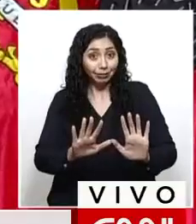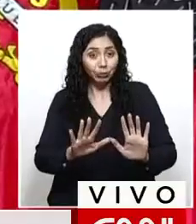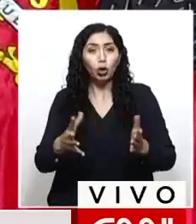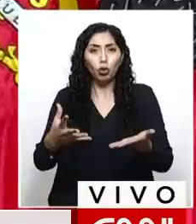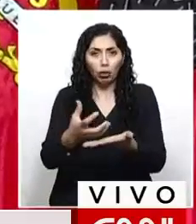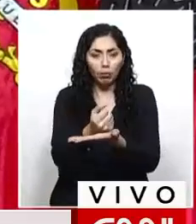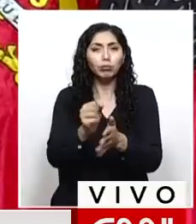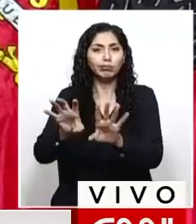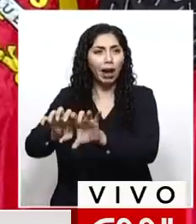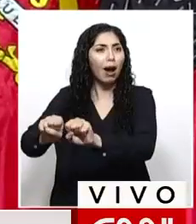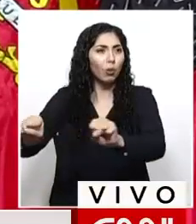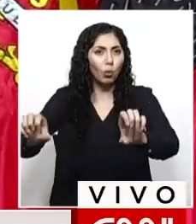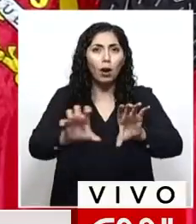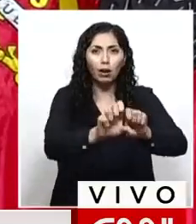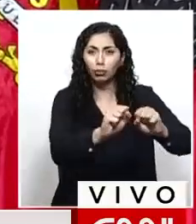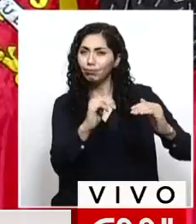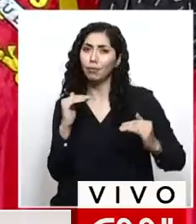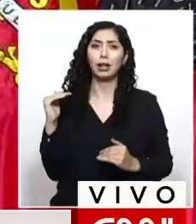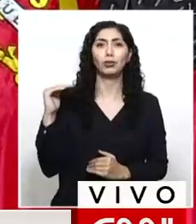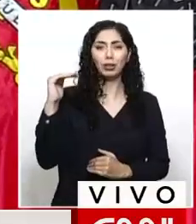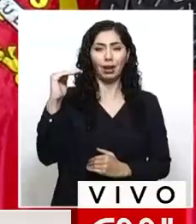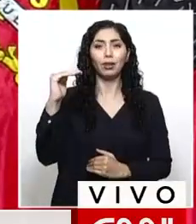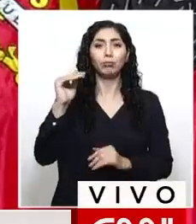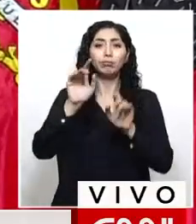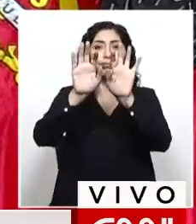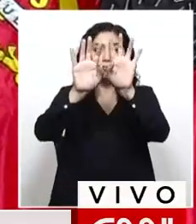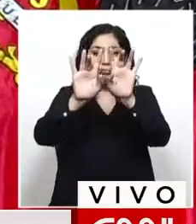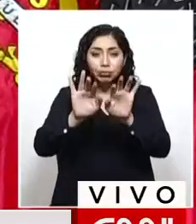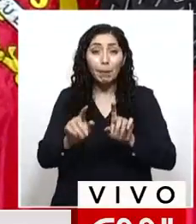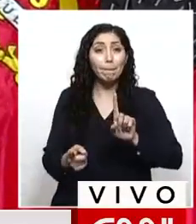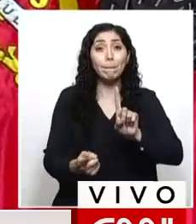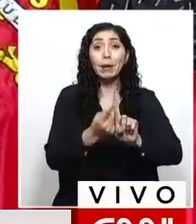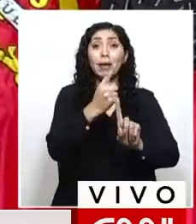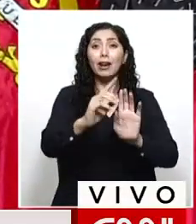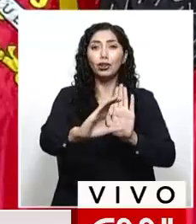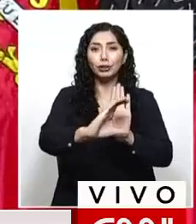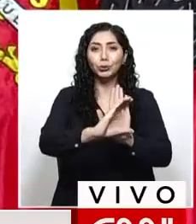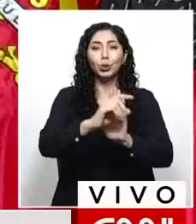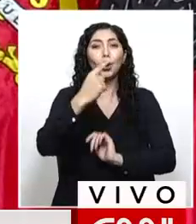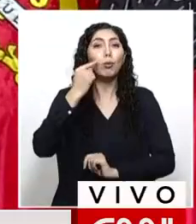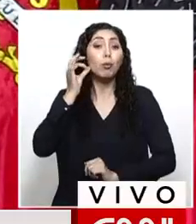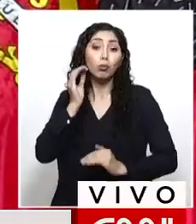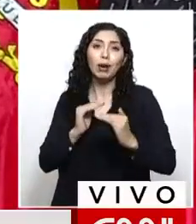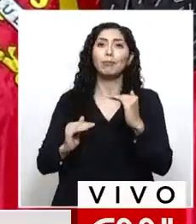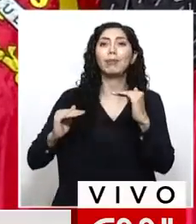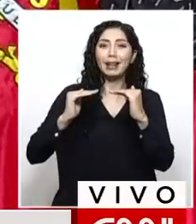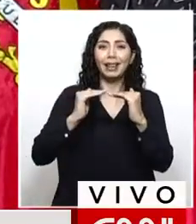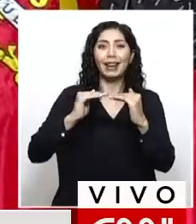acuerdos supramayoritarios, redactando la primera constitución paritaria del mundo.